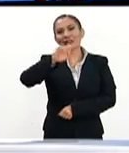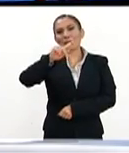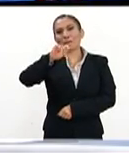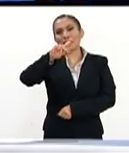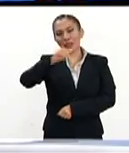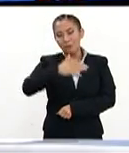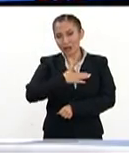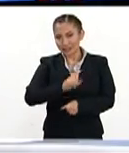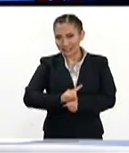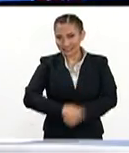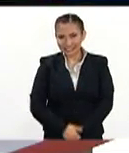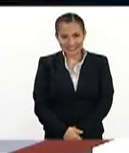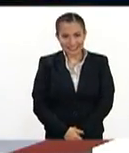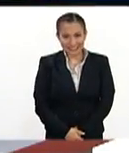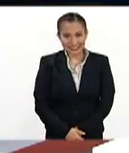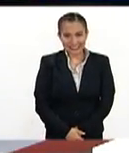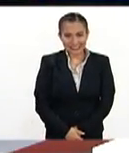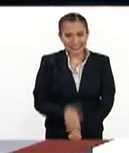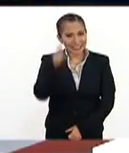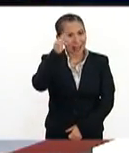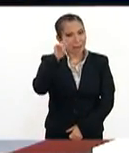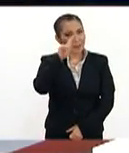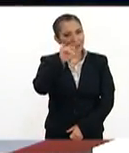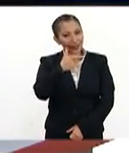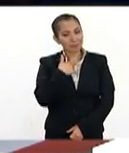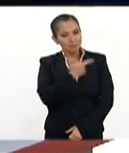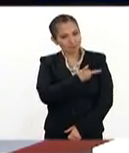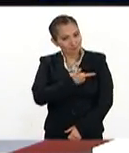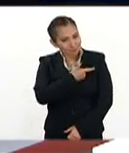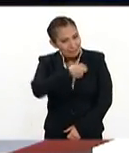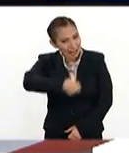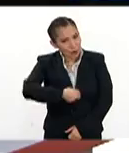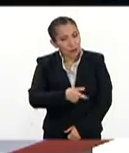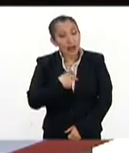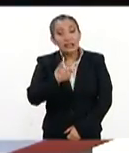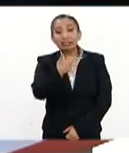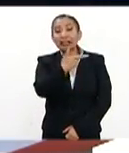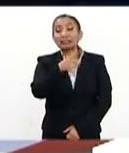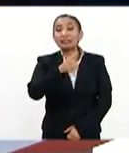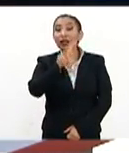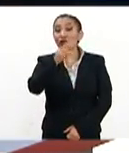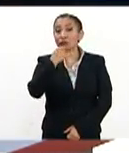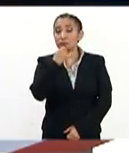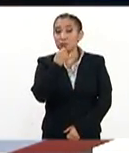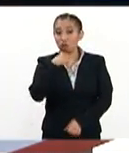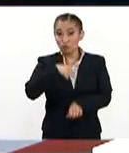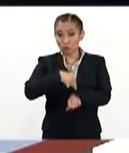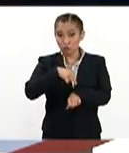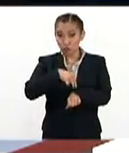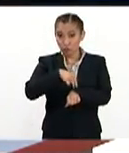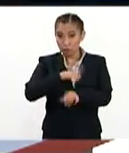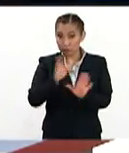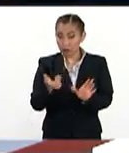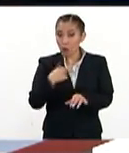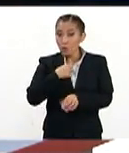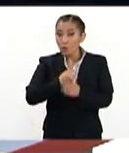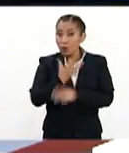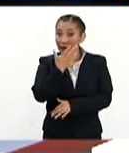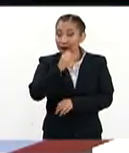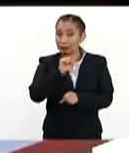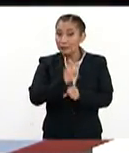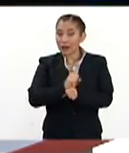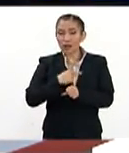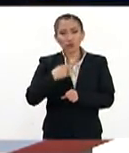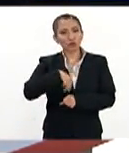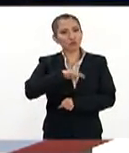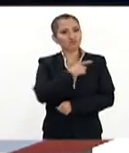te va? Muy buenos días. Hola, Pati, ¿qué tal? Es un placer saludarte. Son las 6:32, estamos en una nueva semana y por supuesto